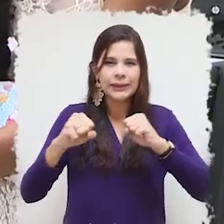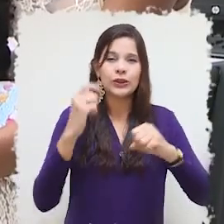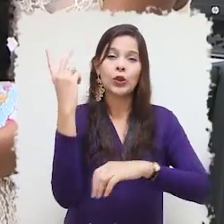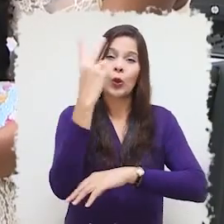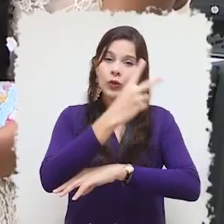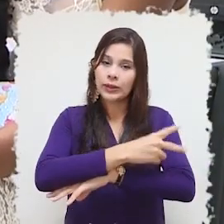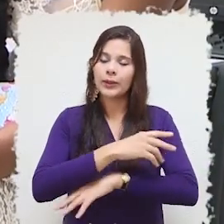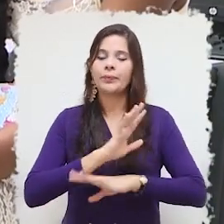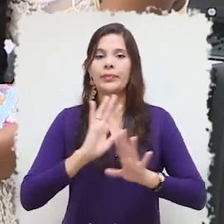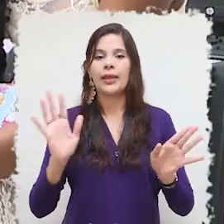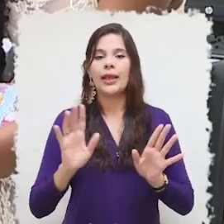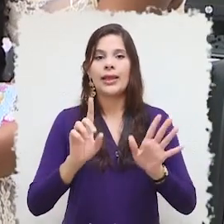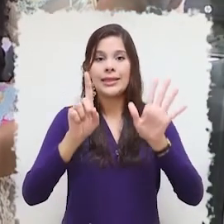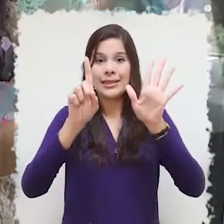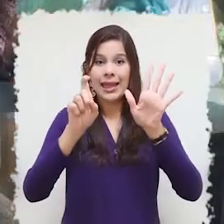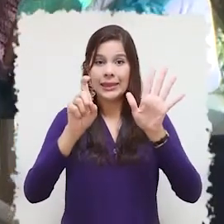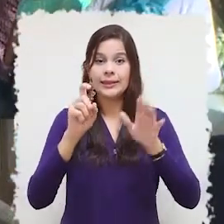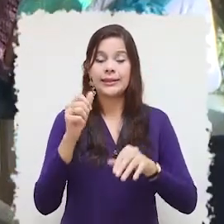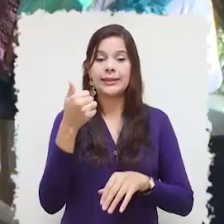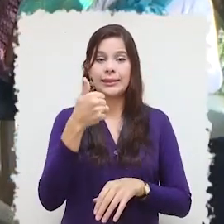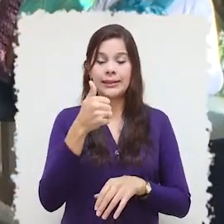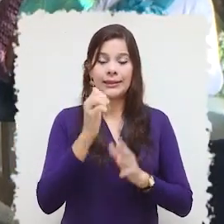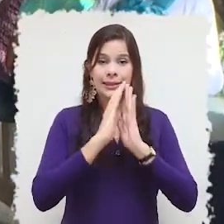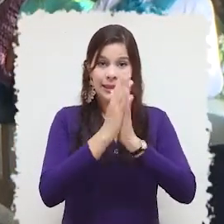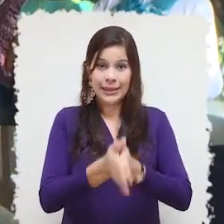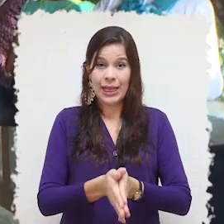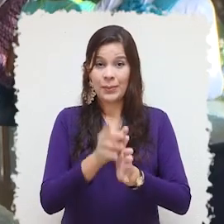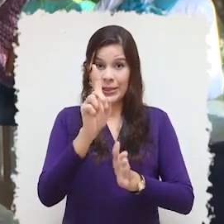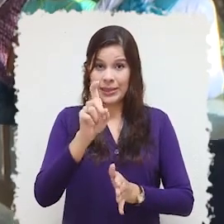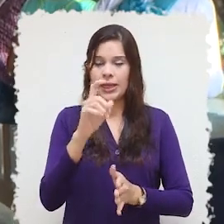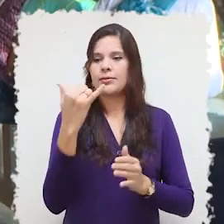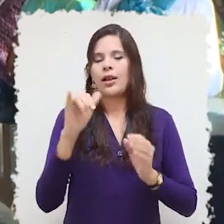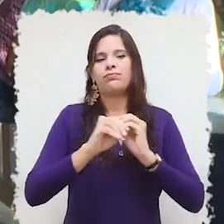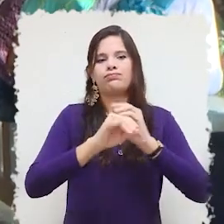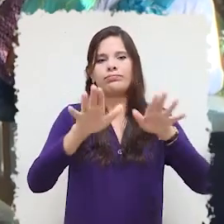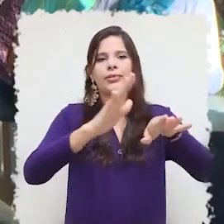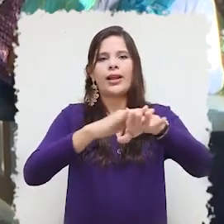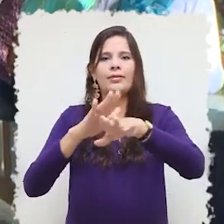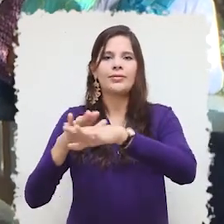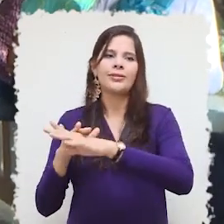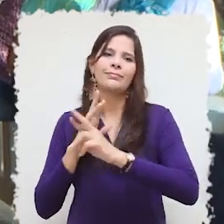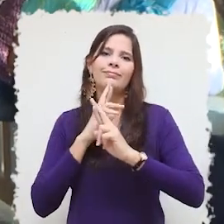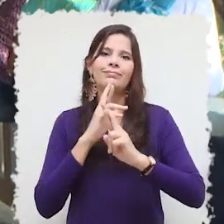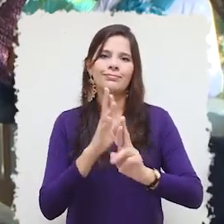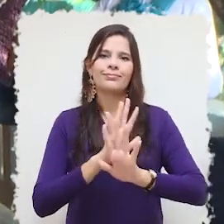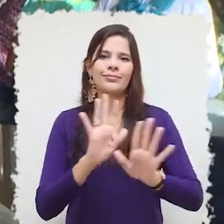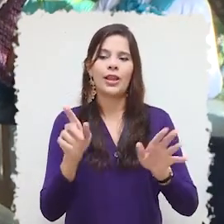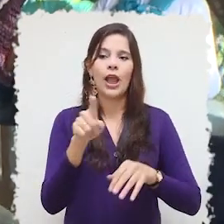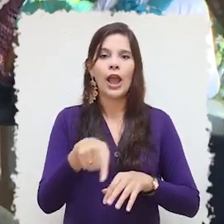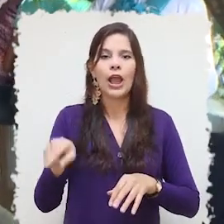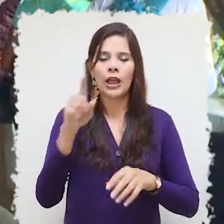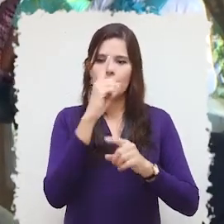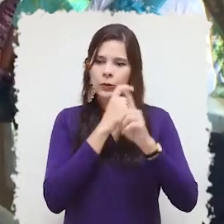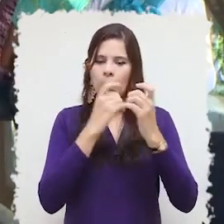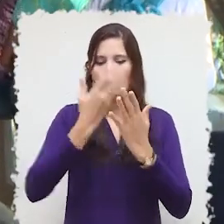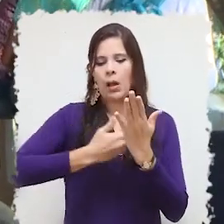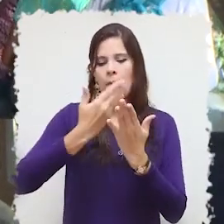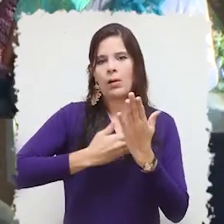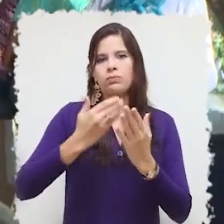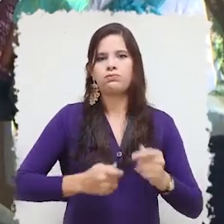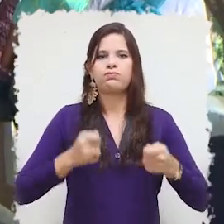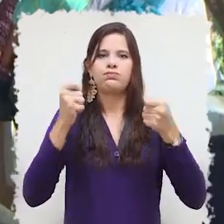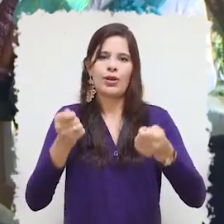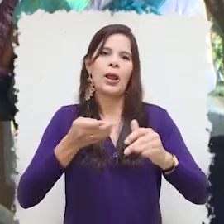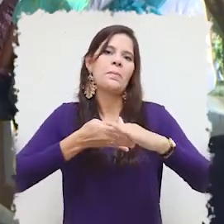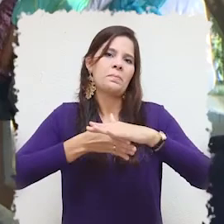Magdalena, el 6 de diciembre saldrá la convocatoria, saldrán los resultados y ellos tendrán el tiempo para entregar sus documentos